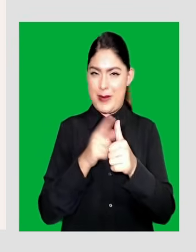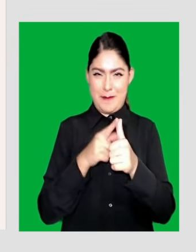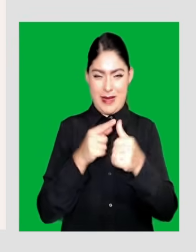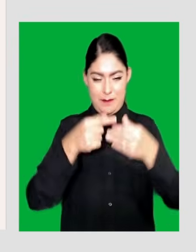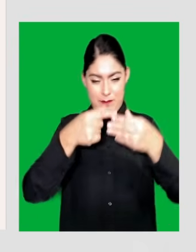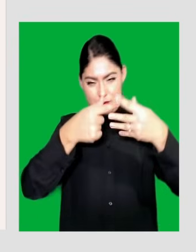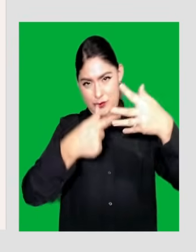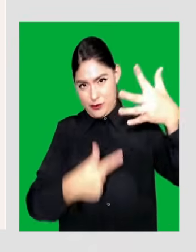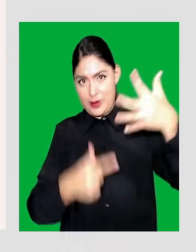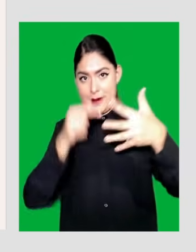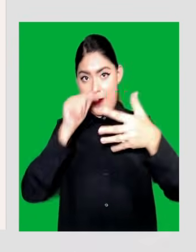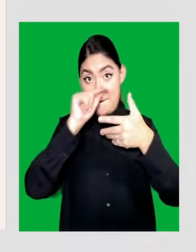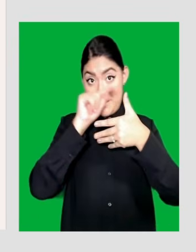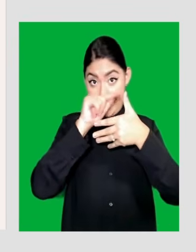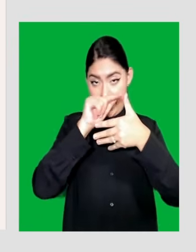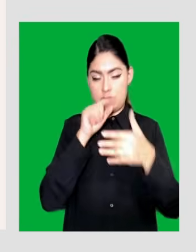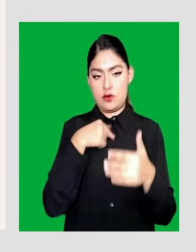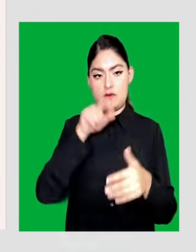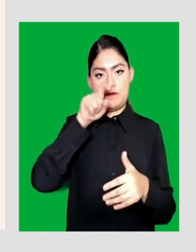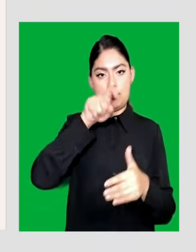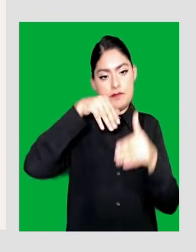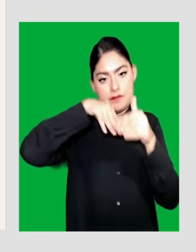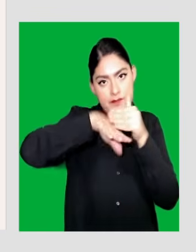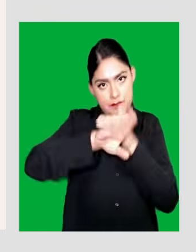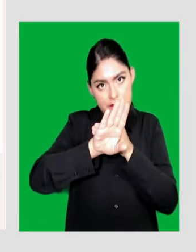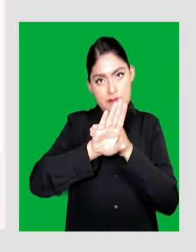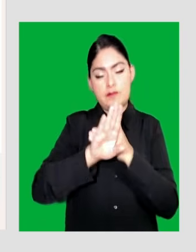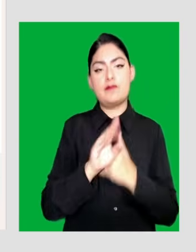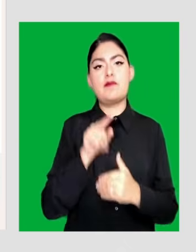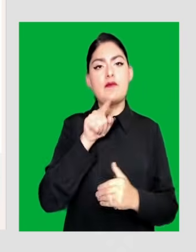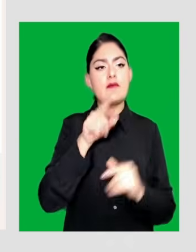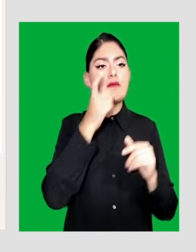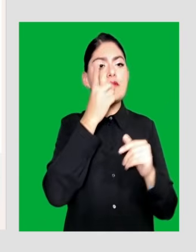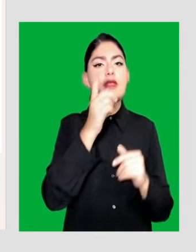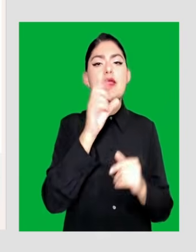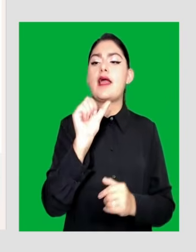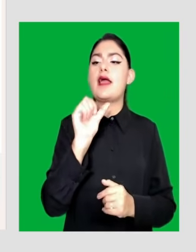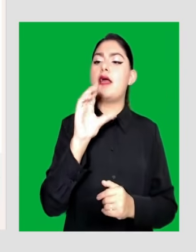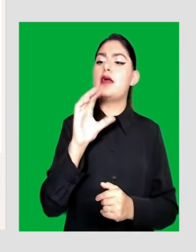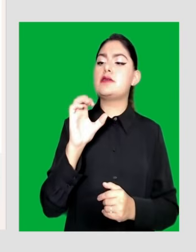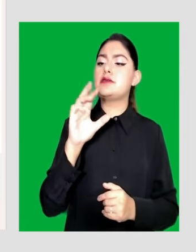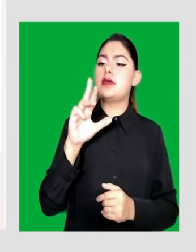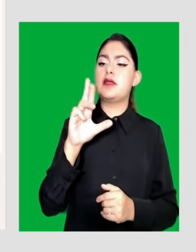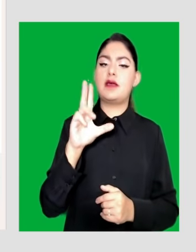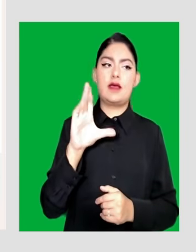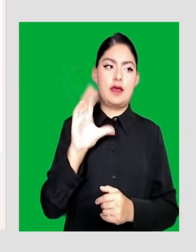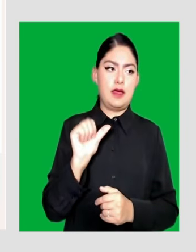Maps. En el buscador de Google colocaré la palabra My Maps